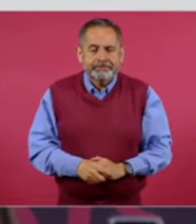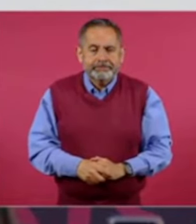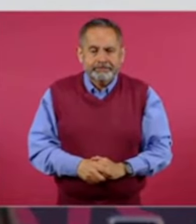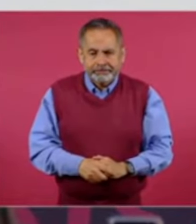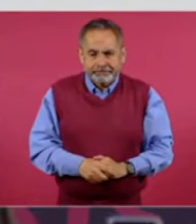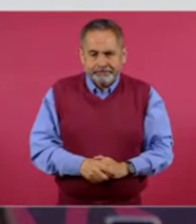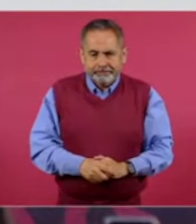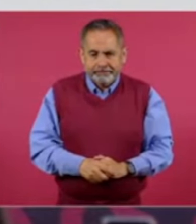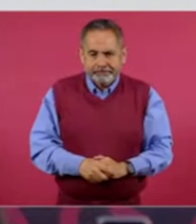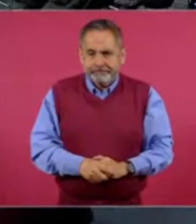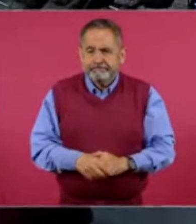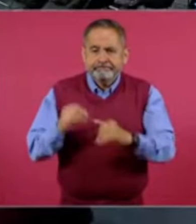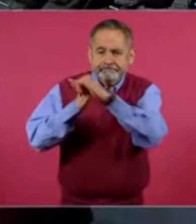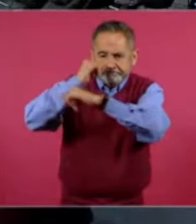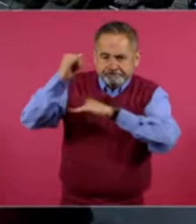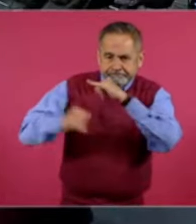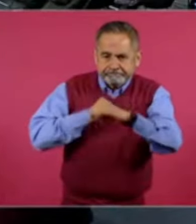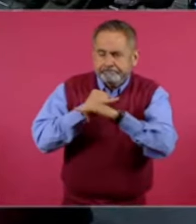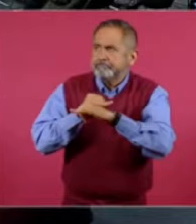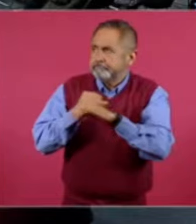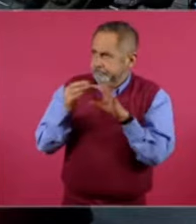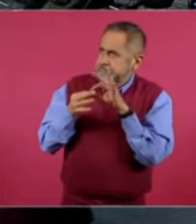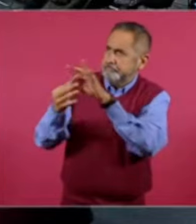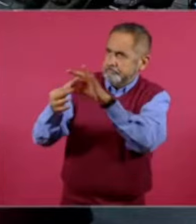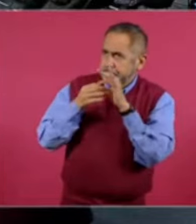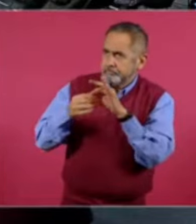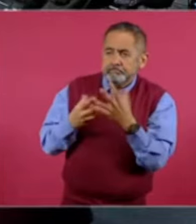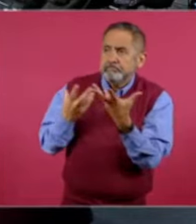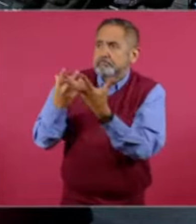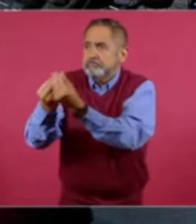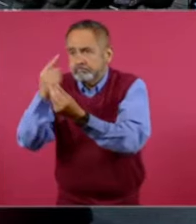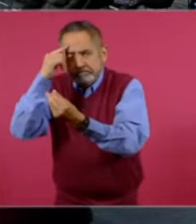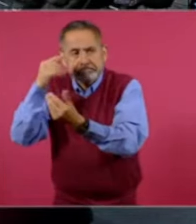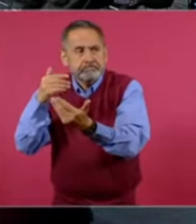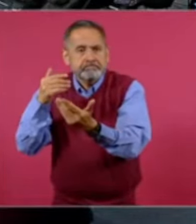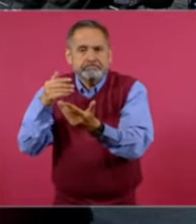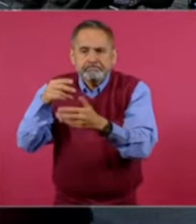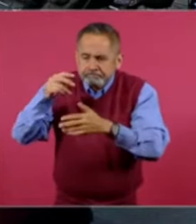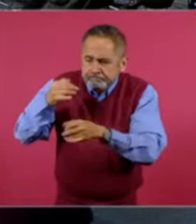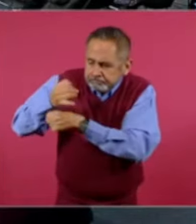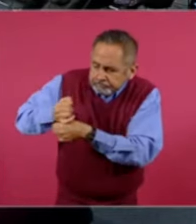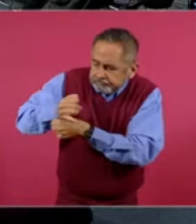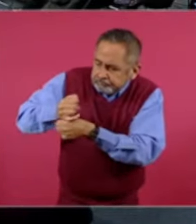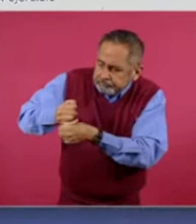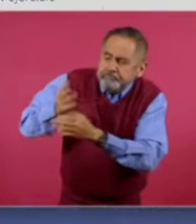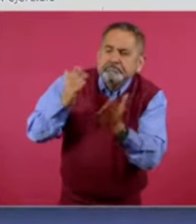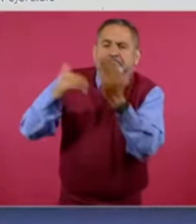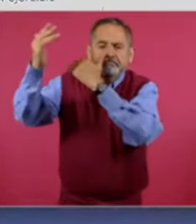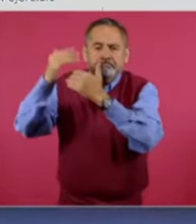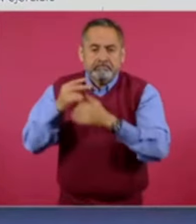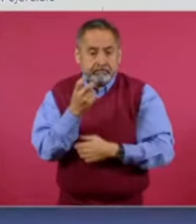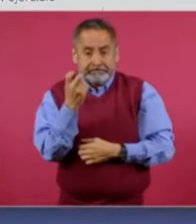La cooperación internacional para el desarrollo. Esto es importantísimo.